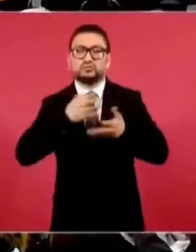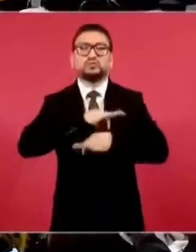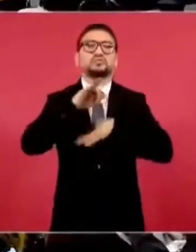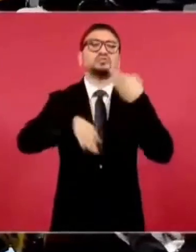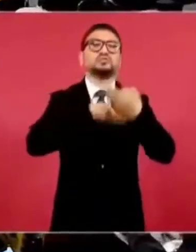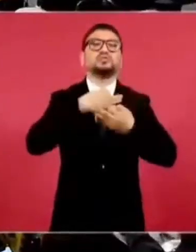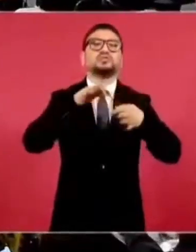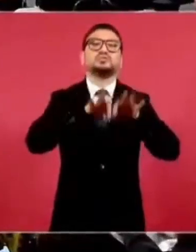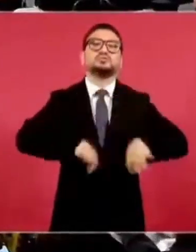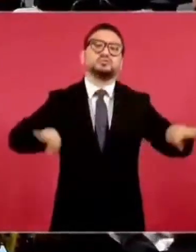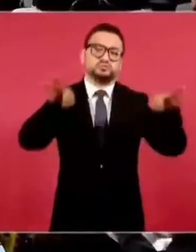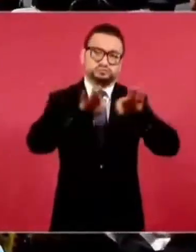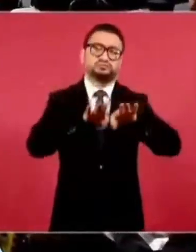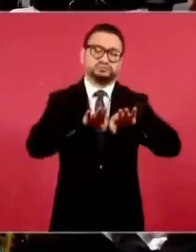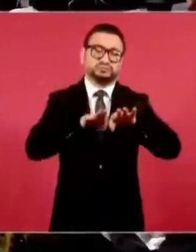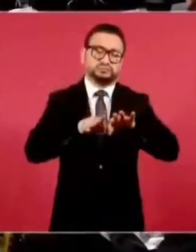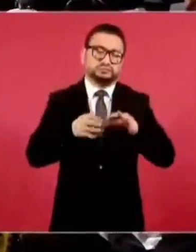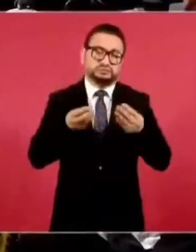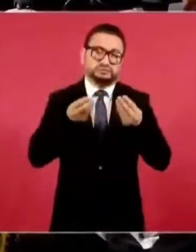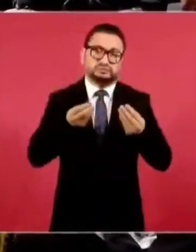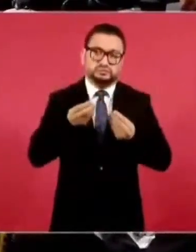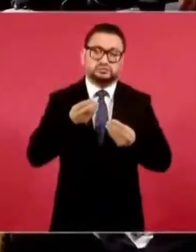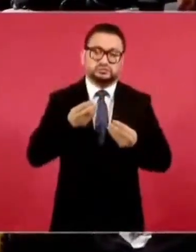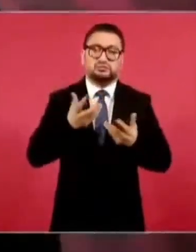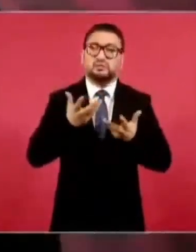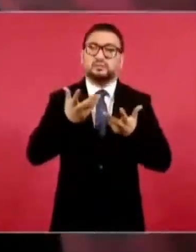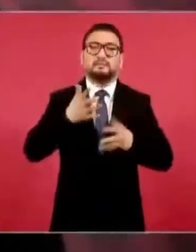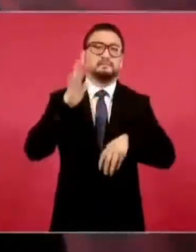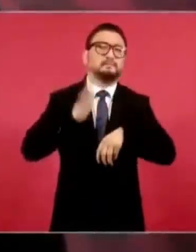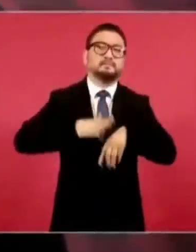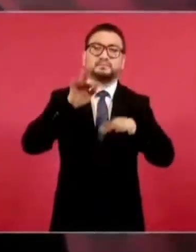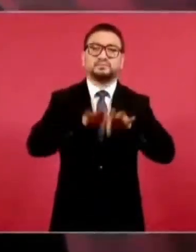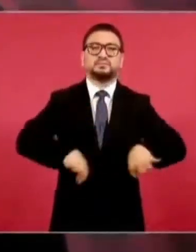mucho. Lo que más nos importa es